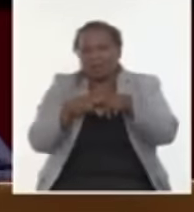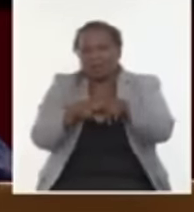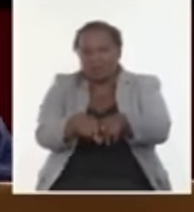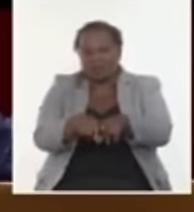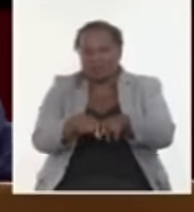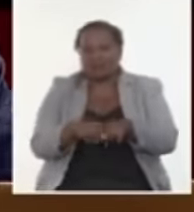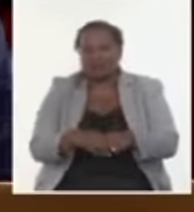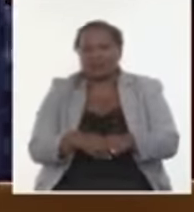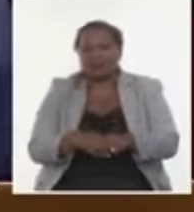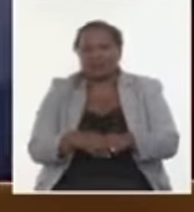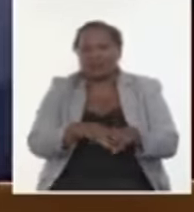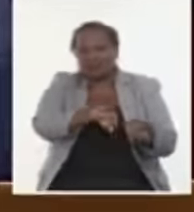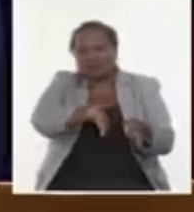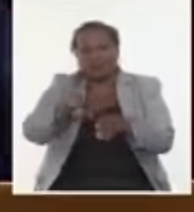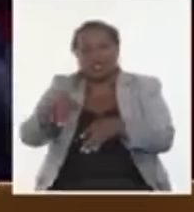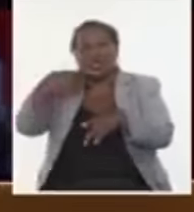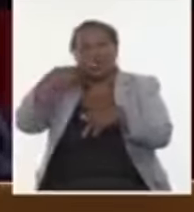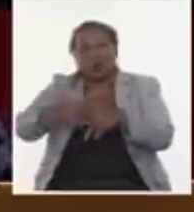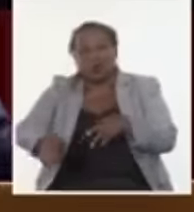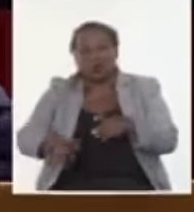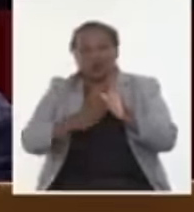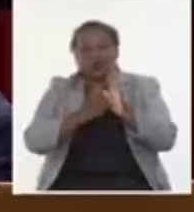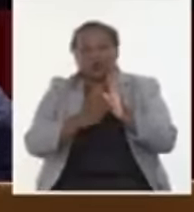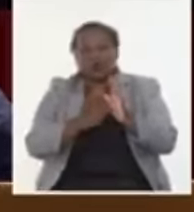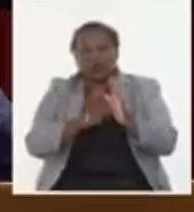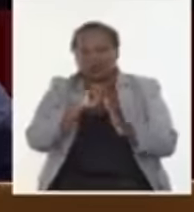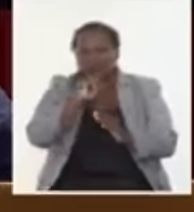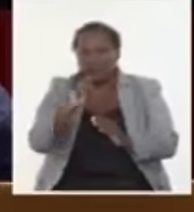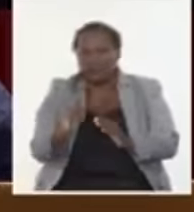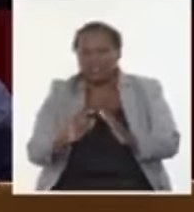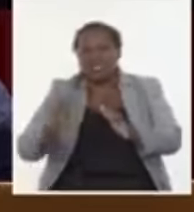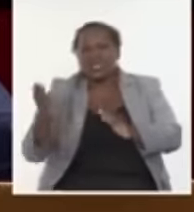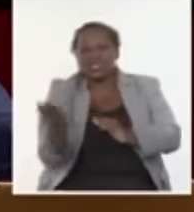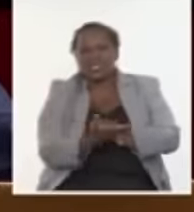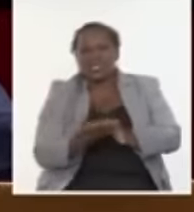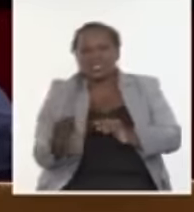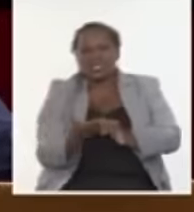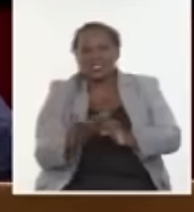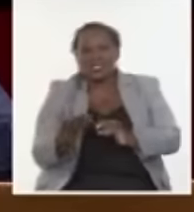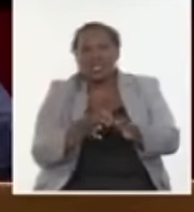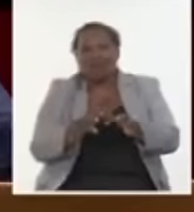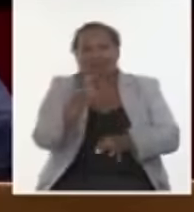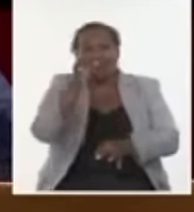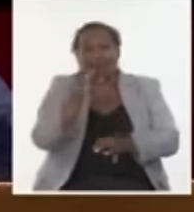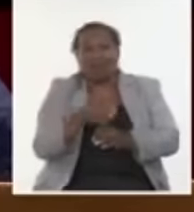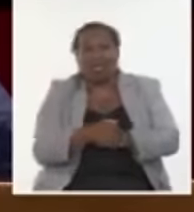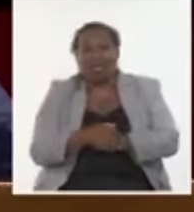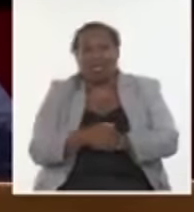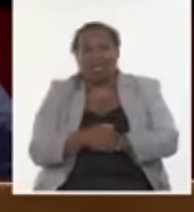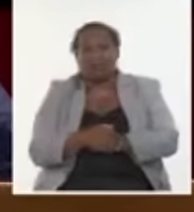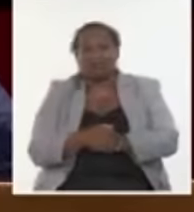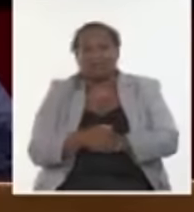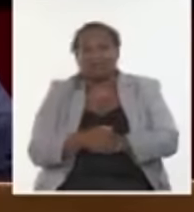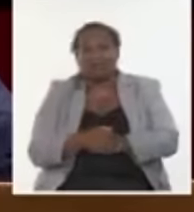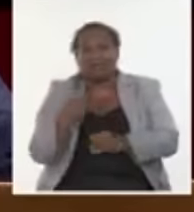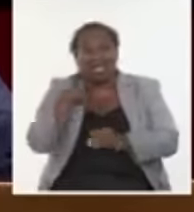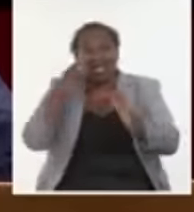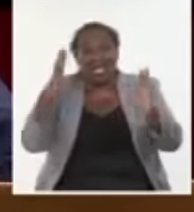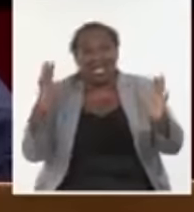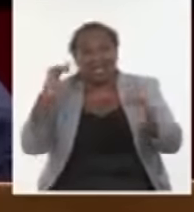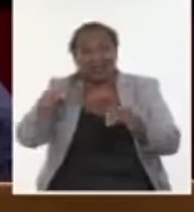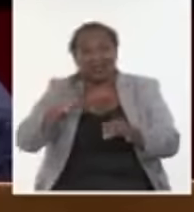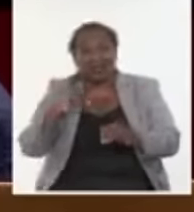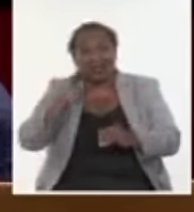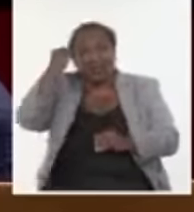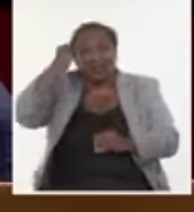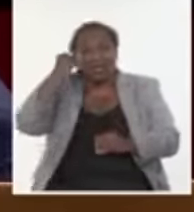Un tema polémico, me voy a referir, es la zafra azucarera, que previmos este año que iba a durar